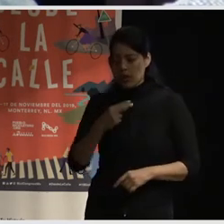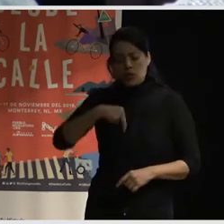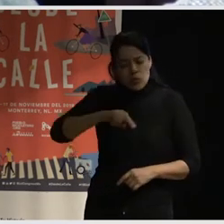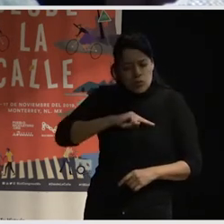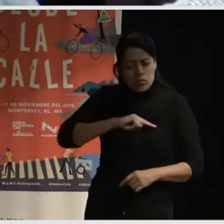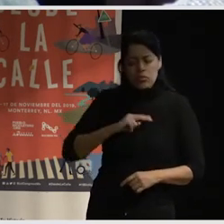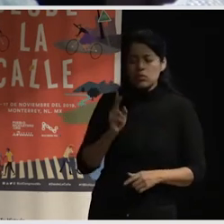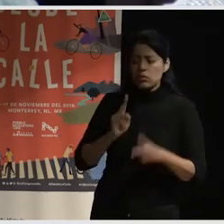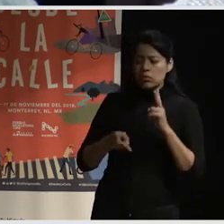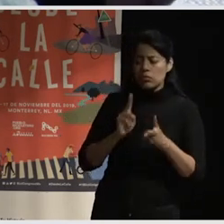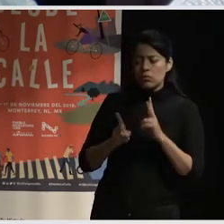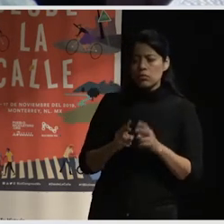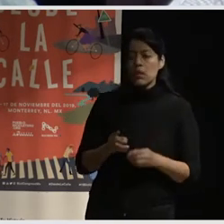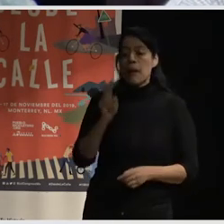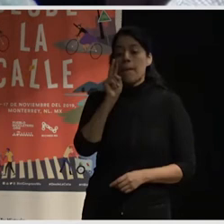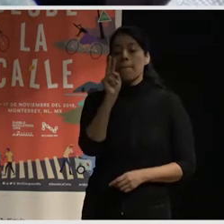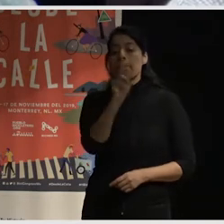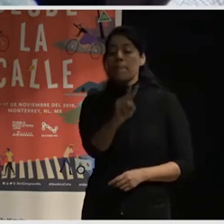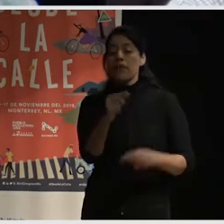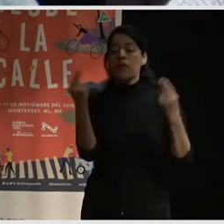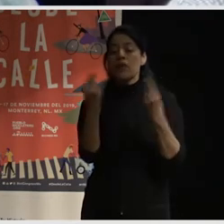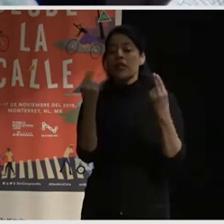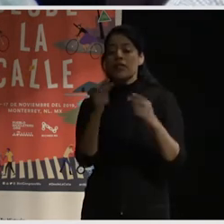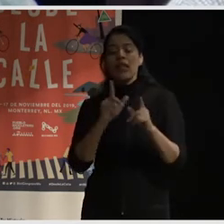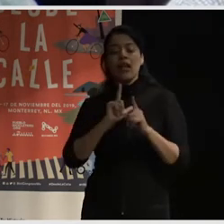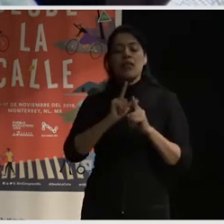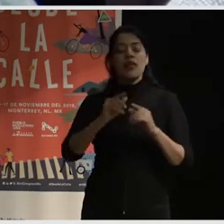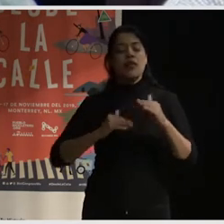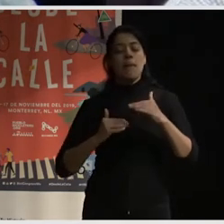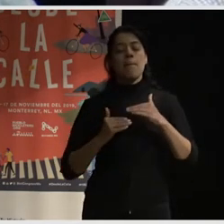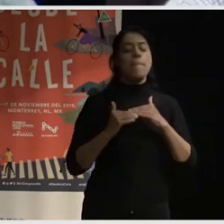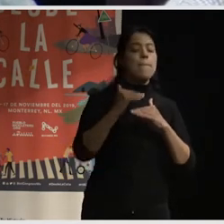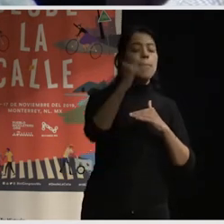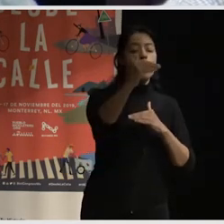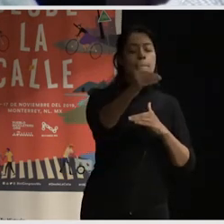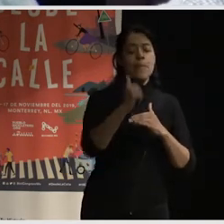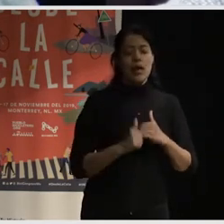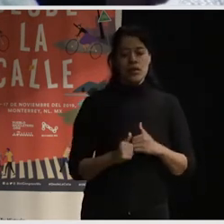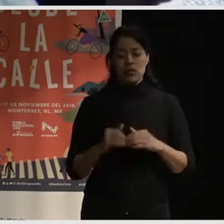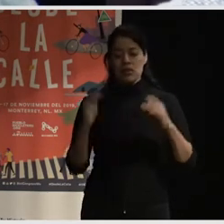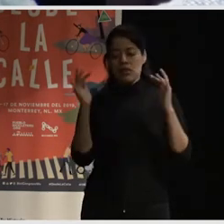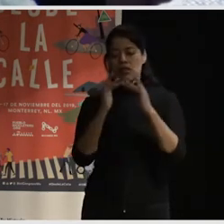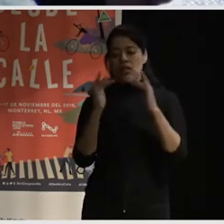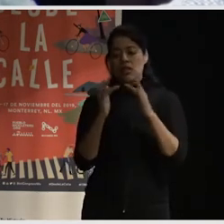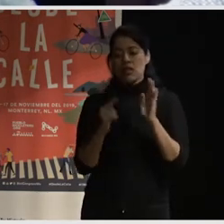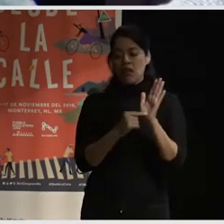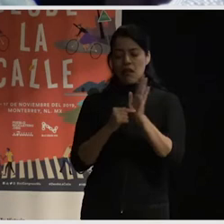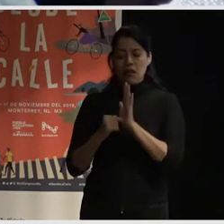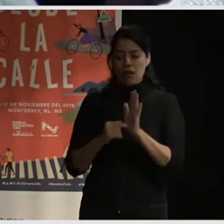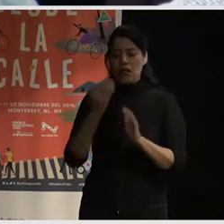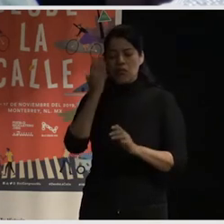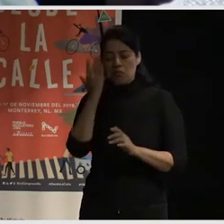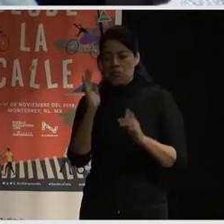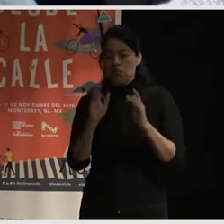comentaba vimos la necesidad de ir más allá de las audiencias del internet de las redes sociales con las